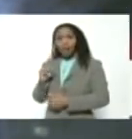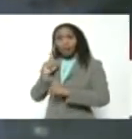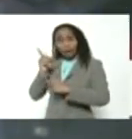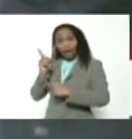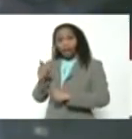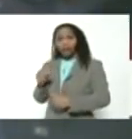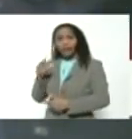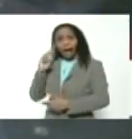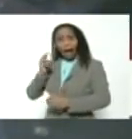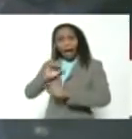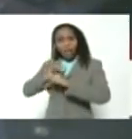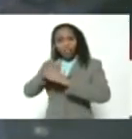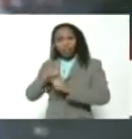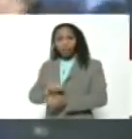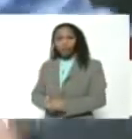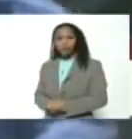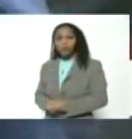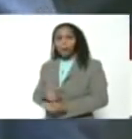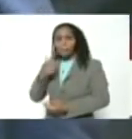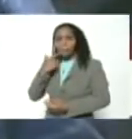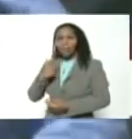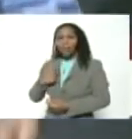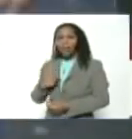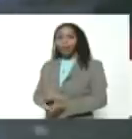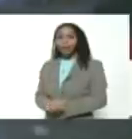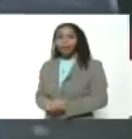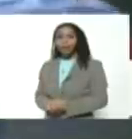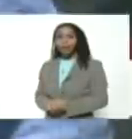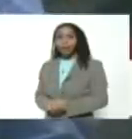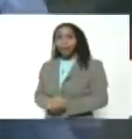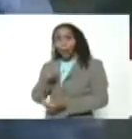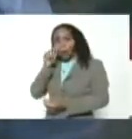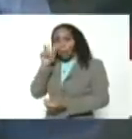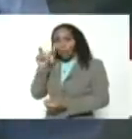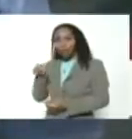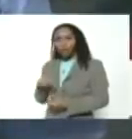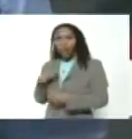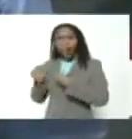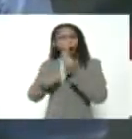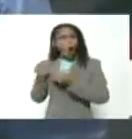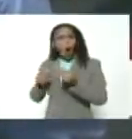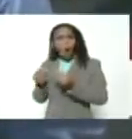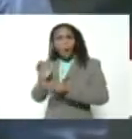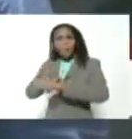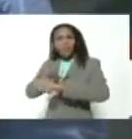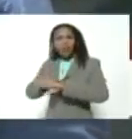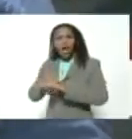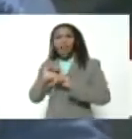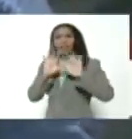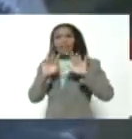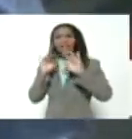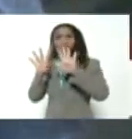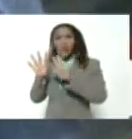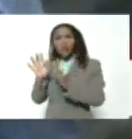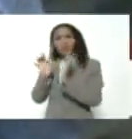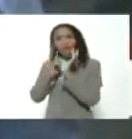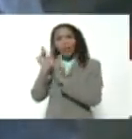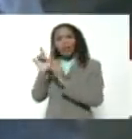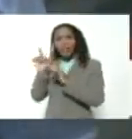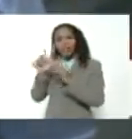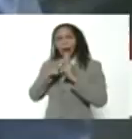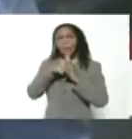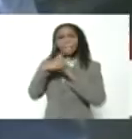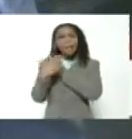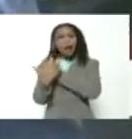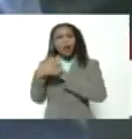Héctor. Y me dijo, Fraso, ¿cómo fue el cuento del 19 de abril? De ese barrio que